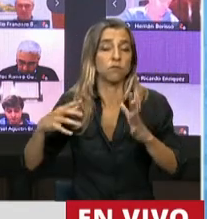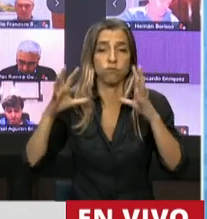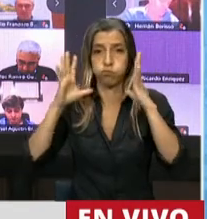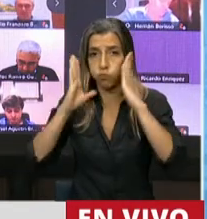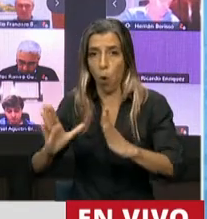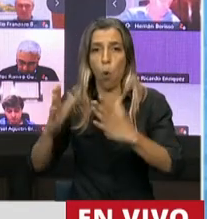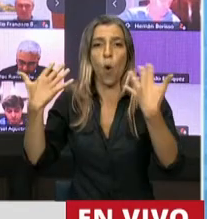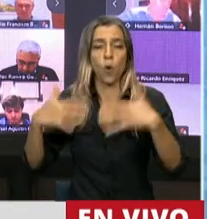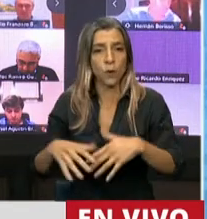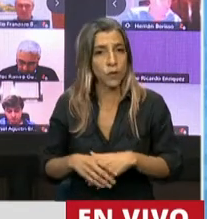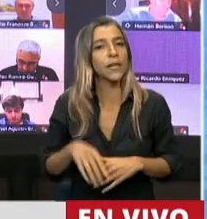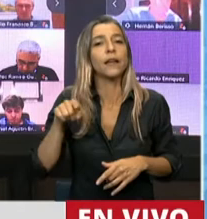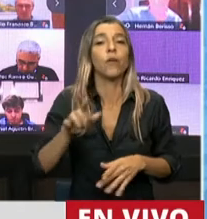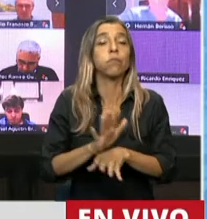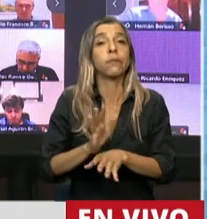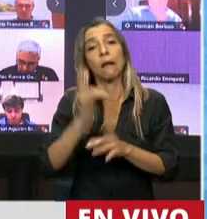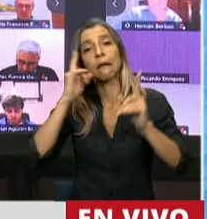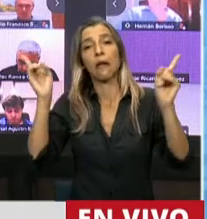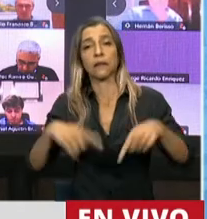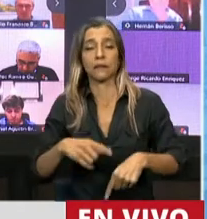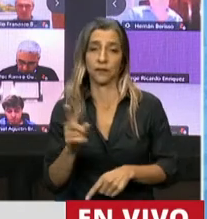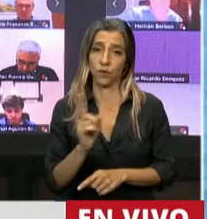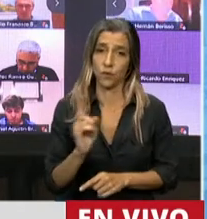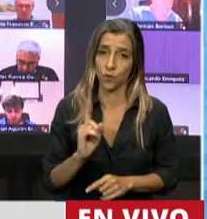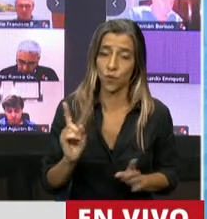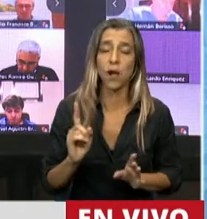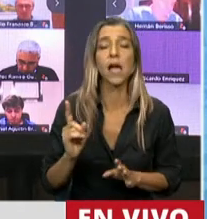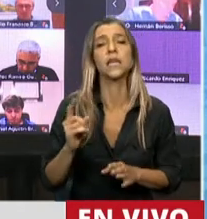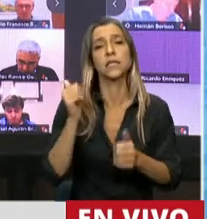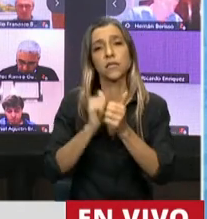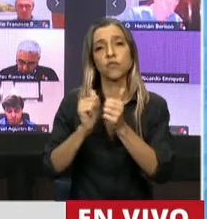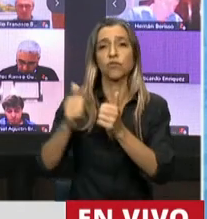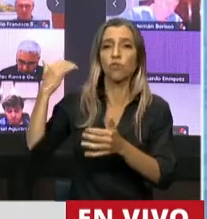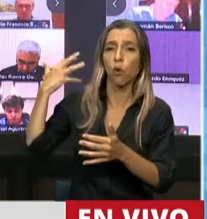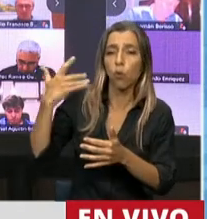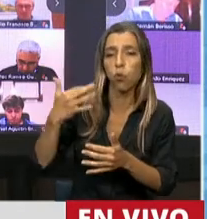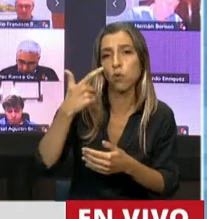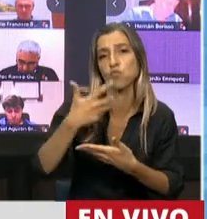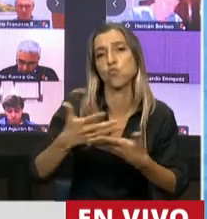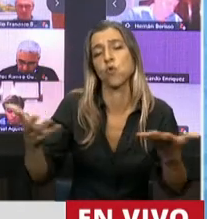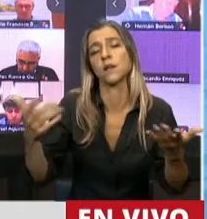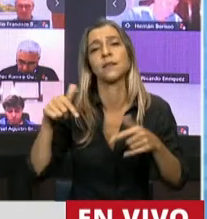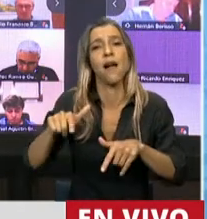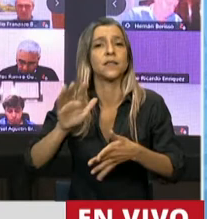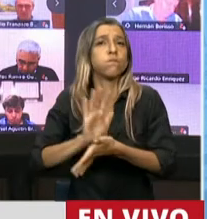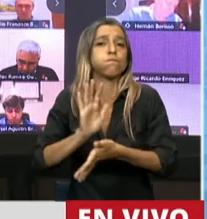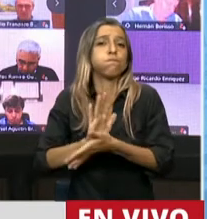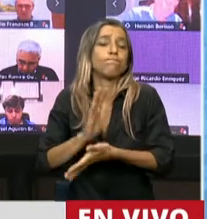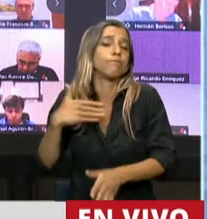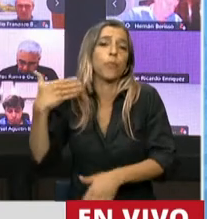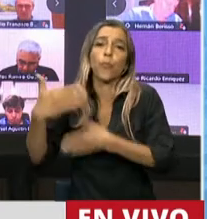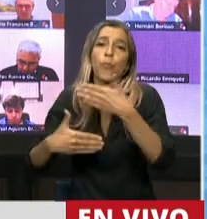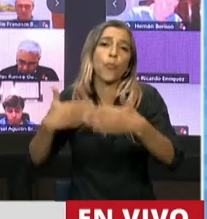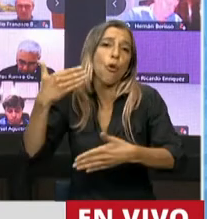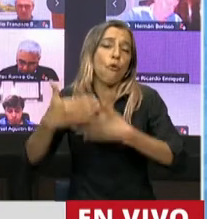los dioses, no es una casualidad, no hemos llegado hasta aquí de mala suerte. Es el constructo histórico, es un proceso